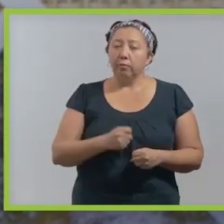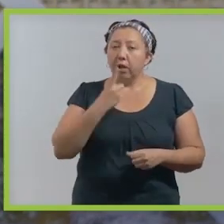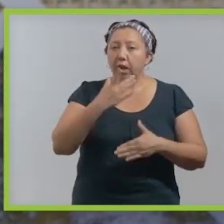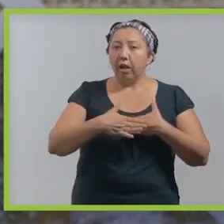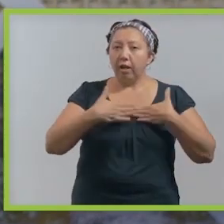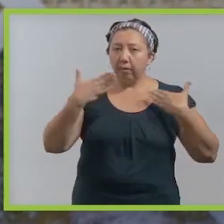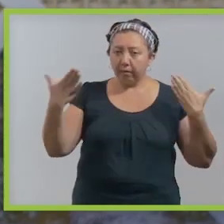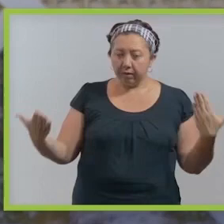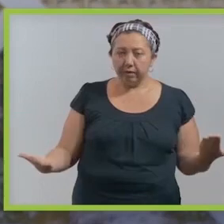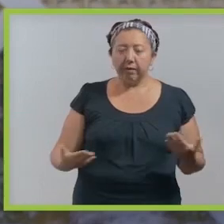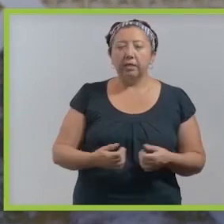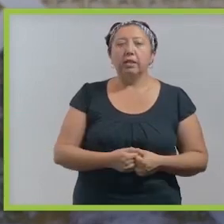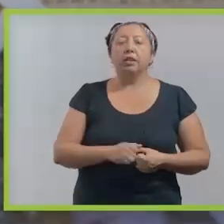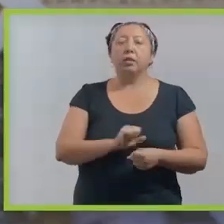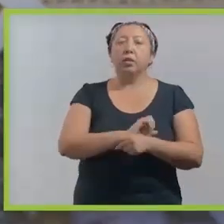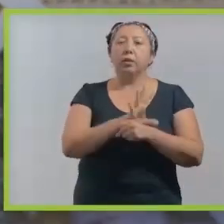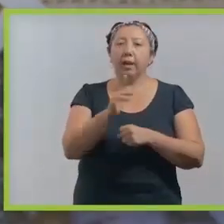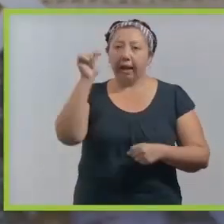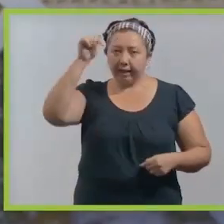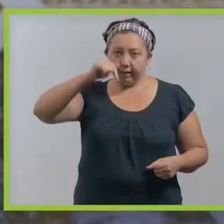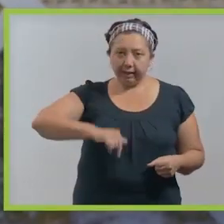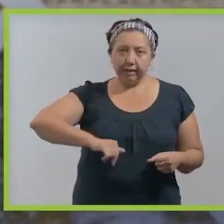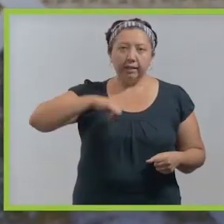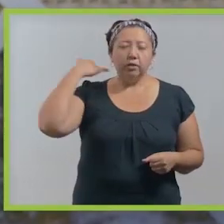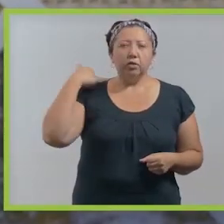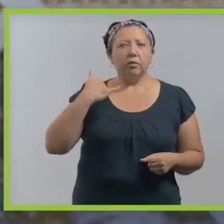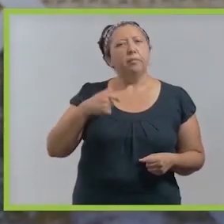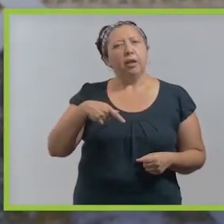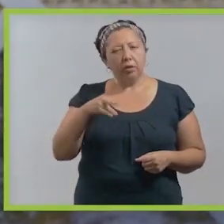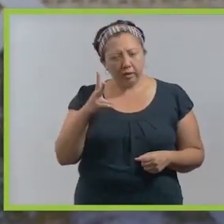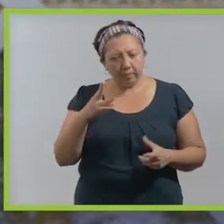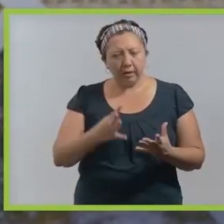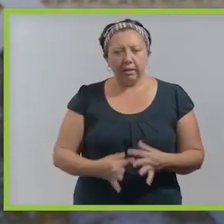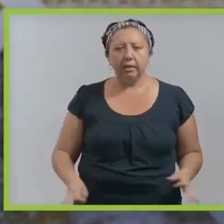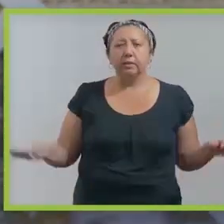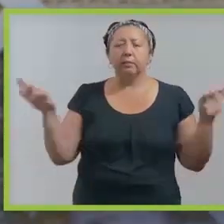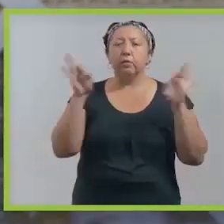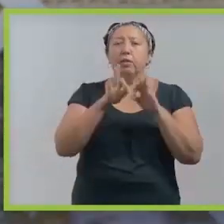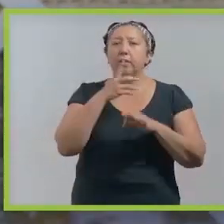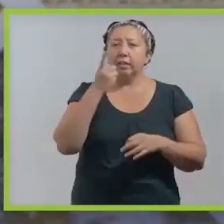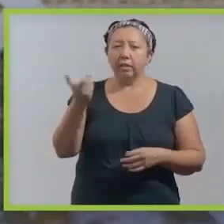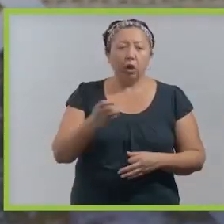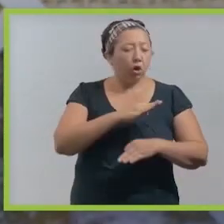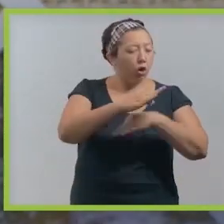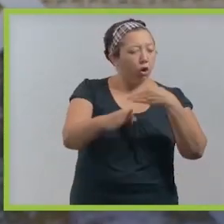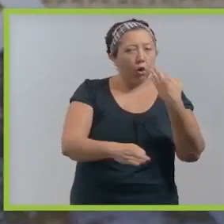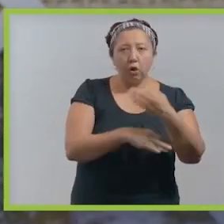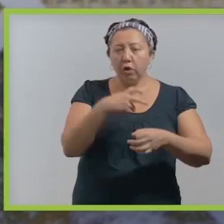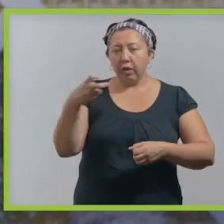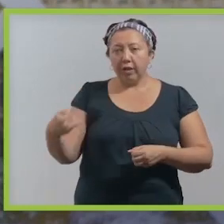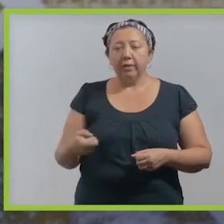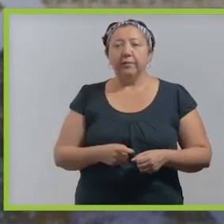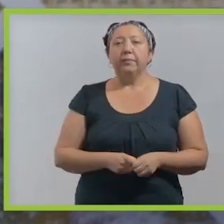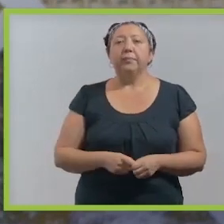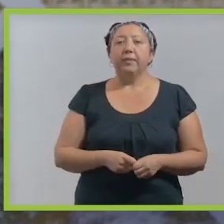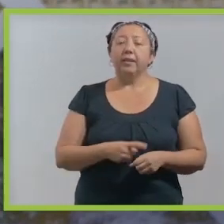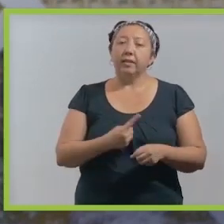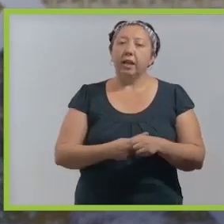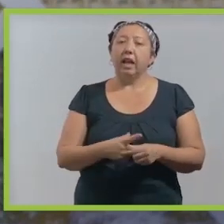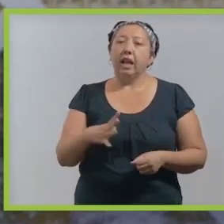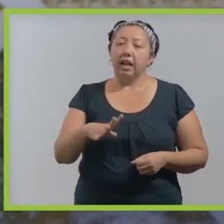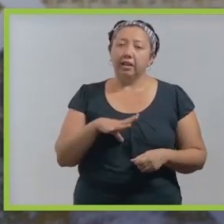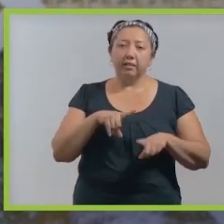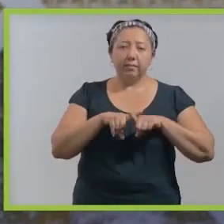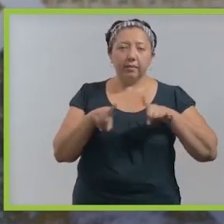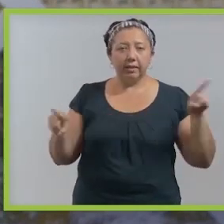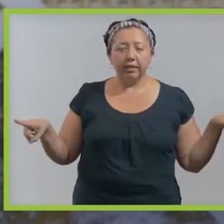el avance en la batalla del coronavirus aquí en Yucatán, pero también es importante mencionar que en medio de toda esta contingencia han